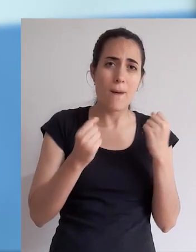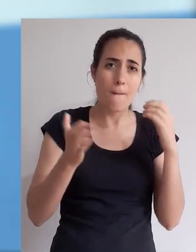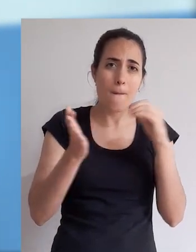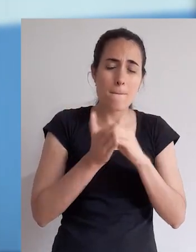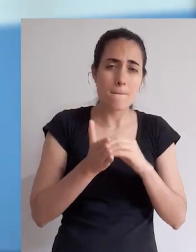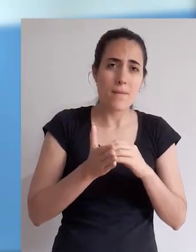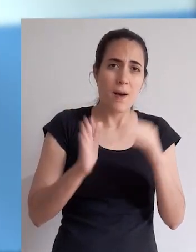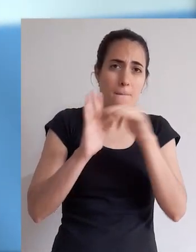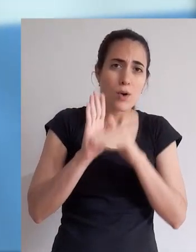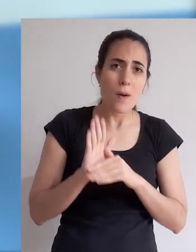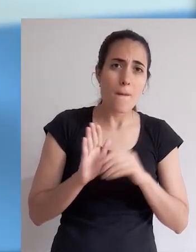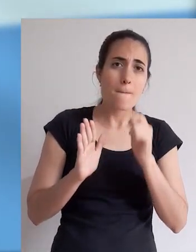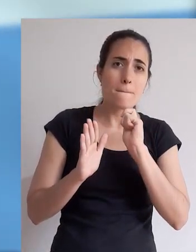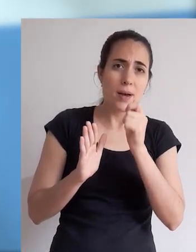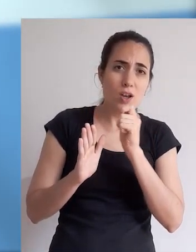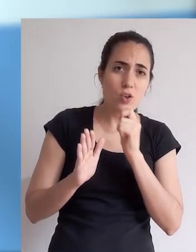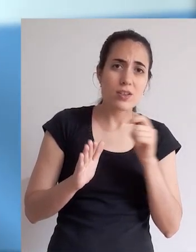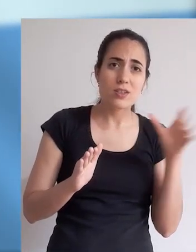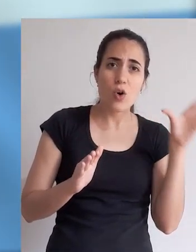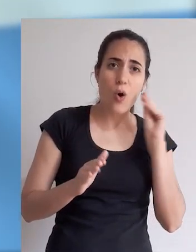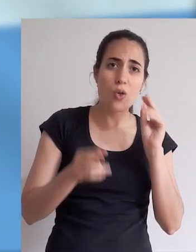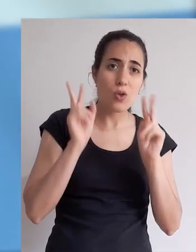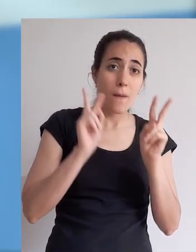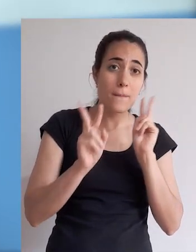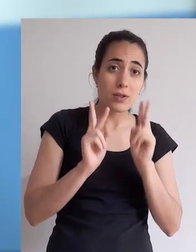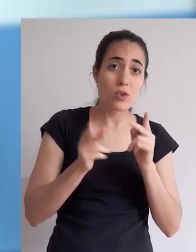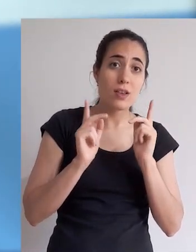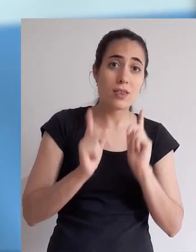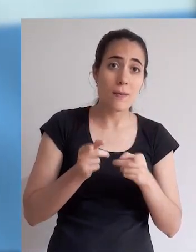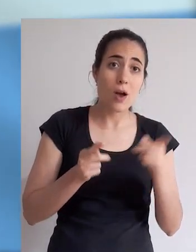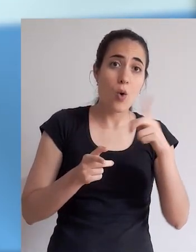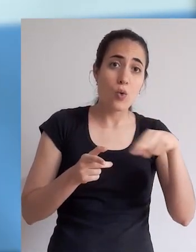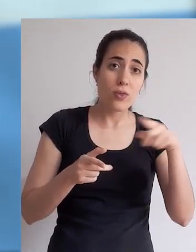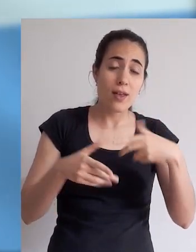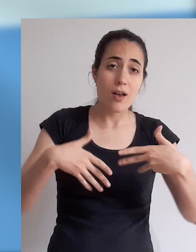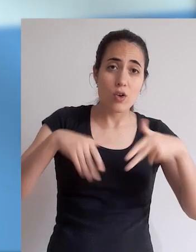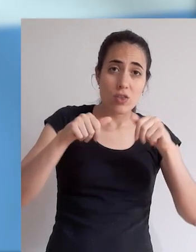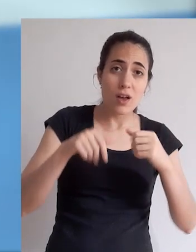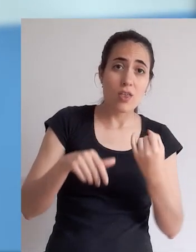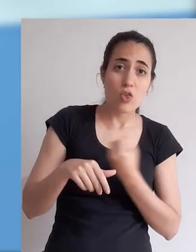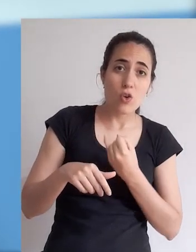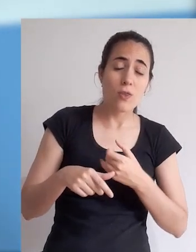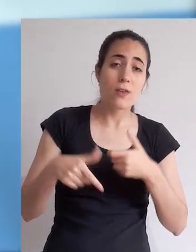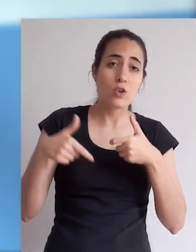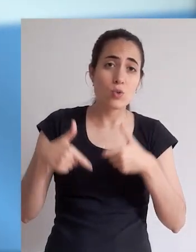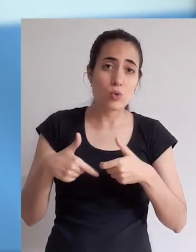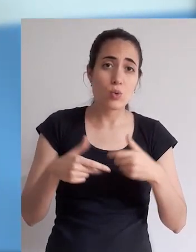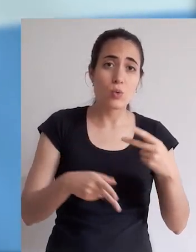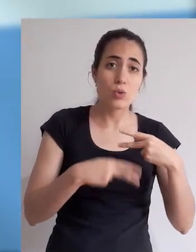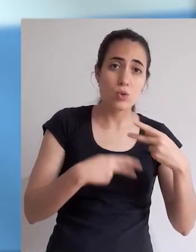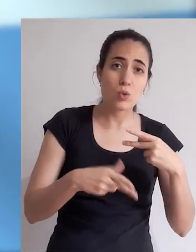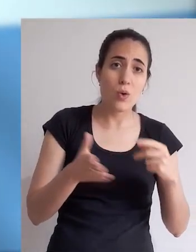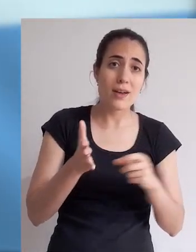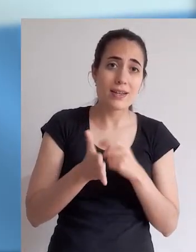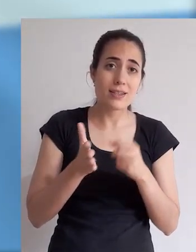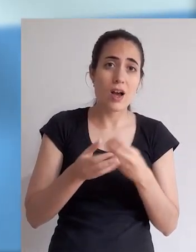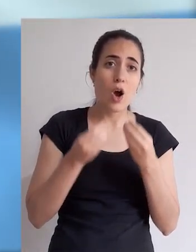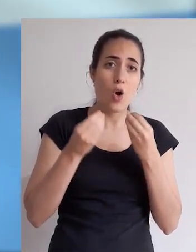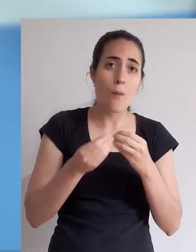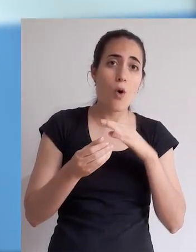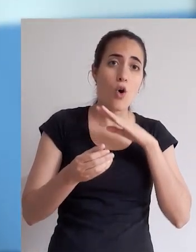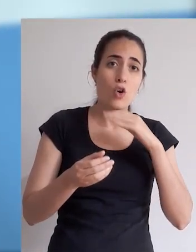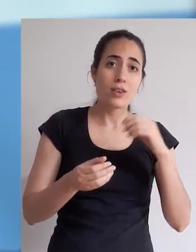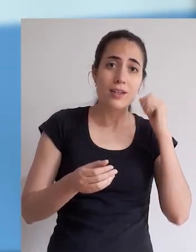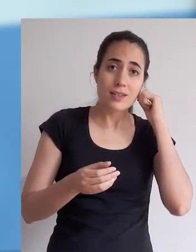por más. Programa periodístico audiovisual. También nos podrán encontrar en YouTube, TikTok e